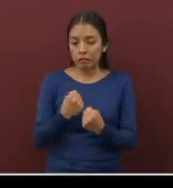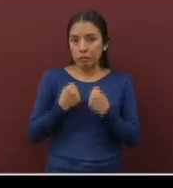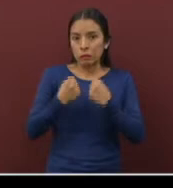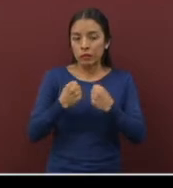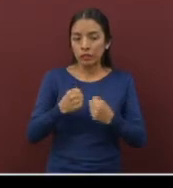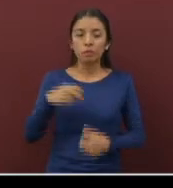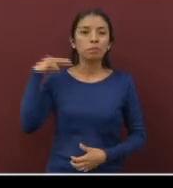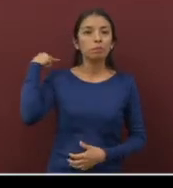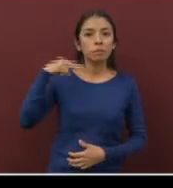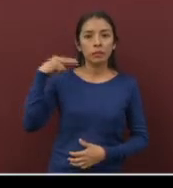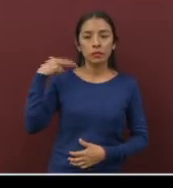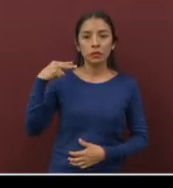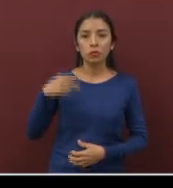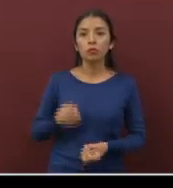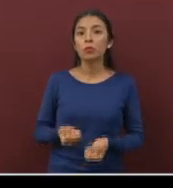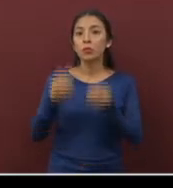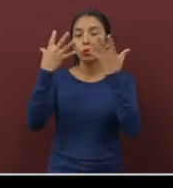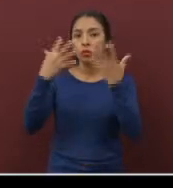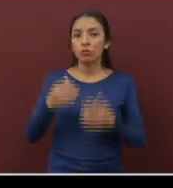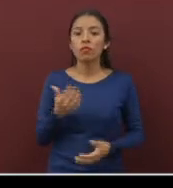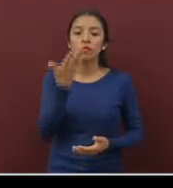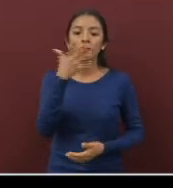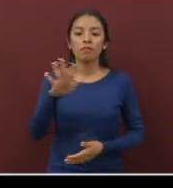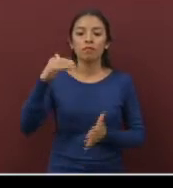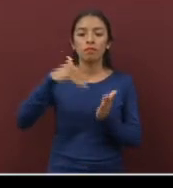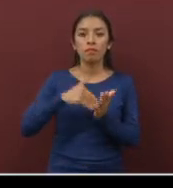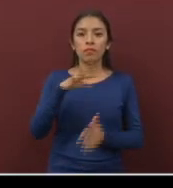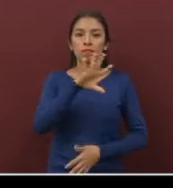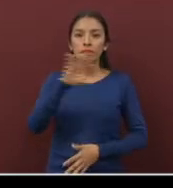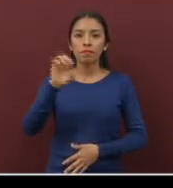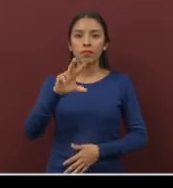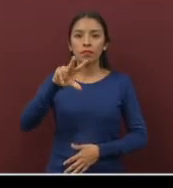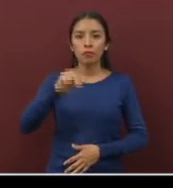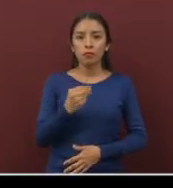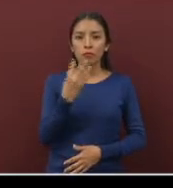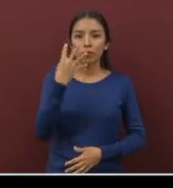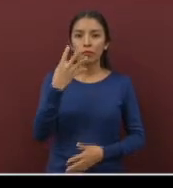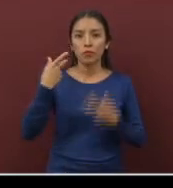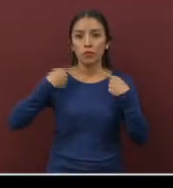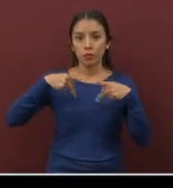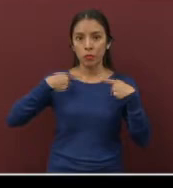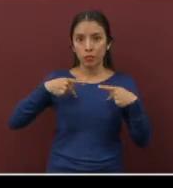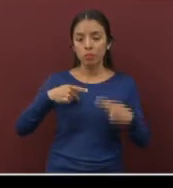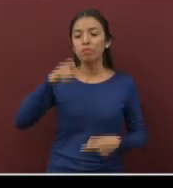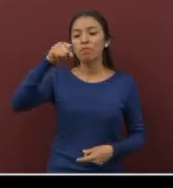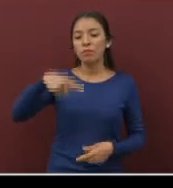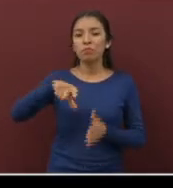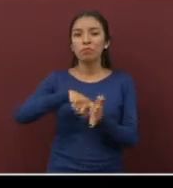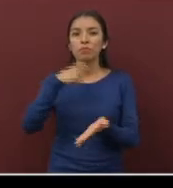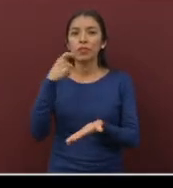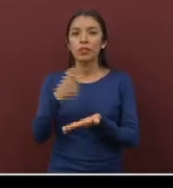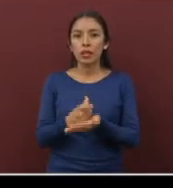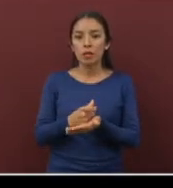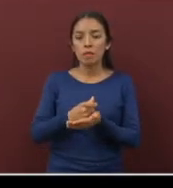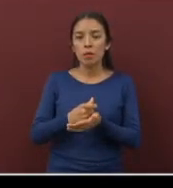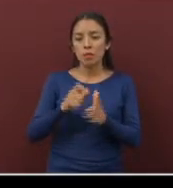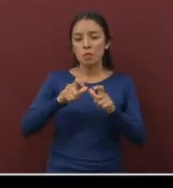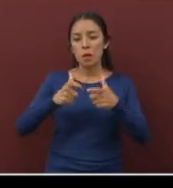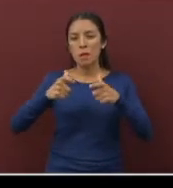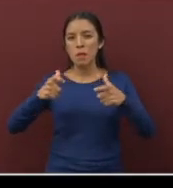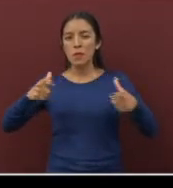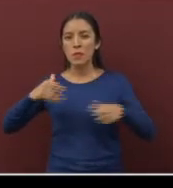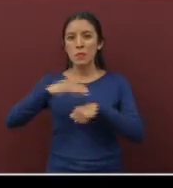veracruz los casos ascienden ahora a 10 mil 584 también en xalapa los casos se incrementan